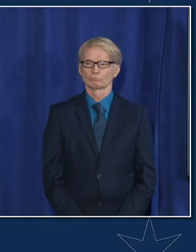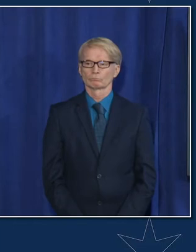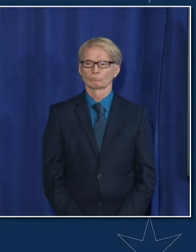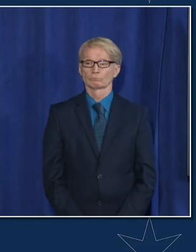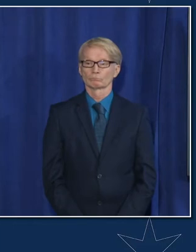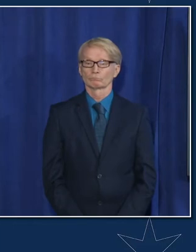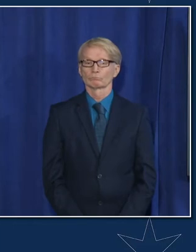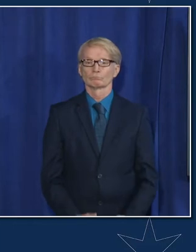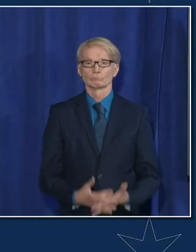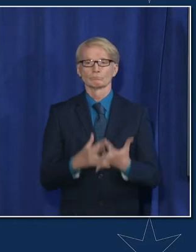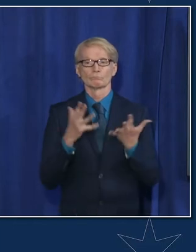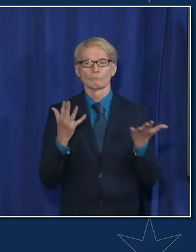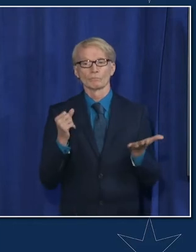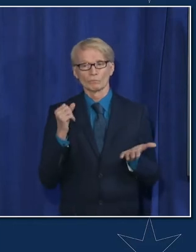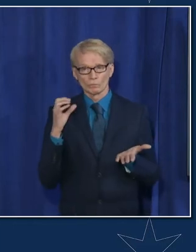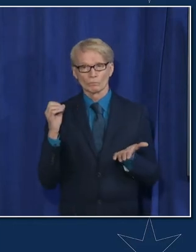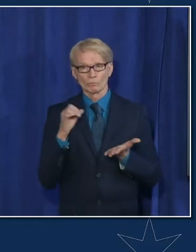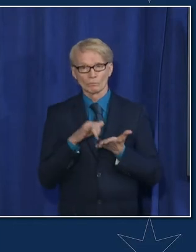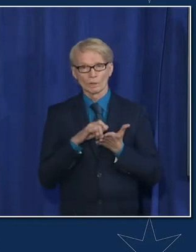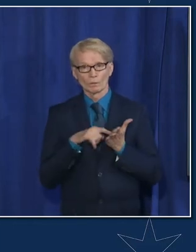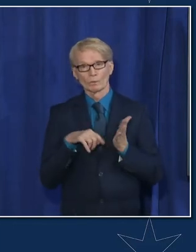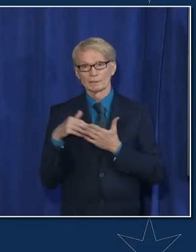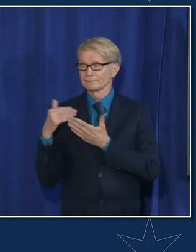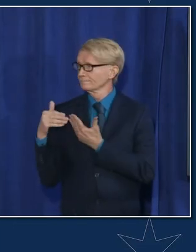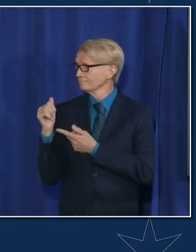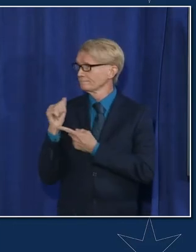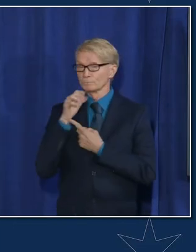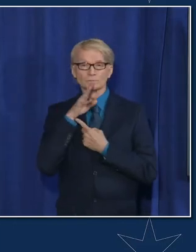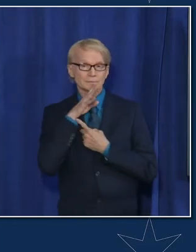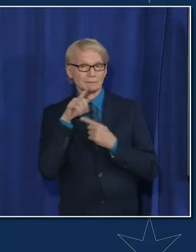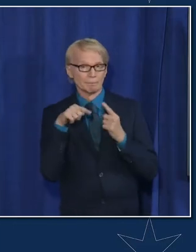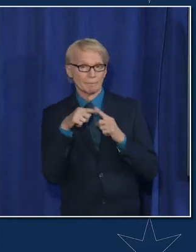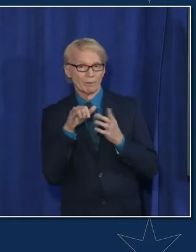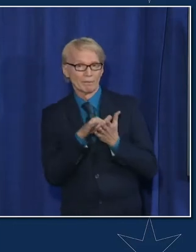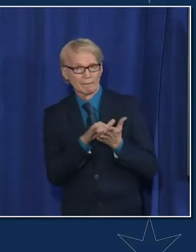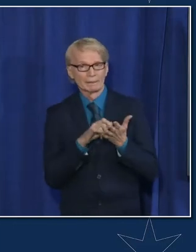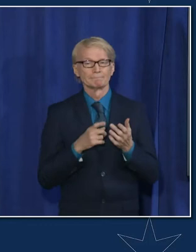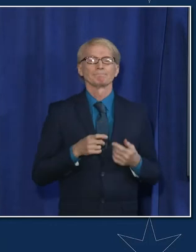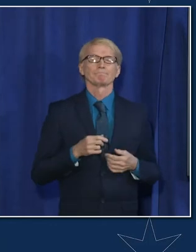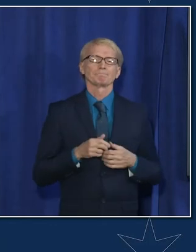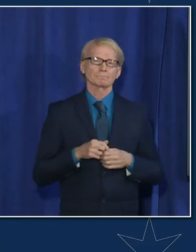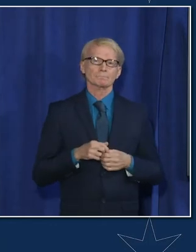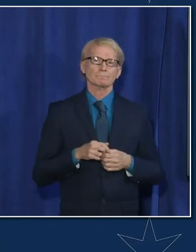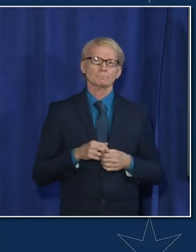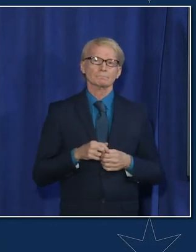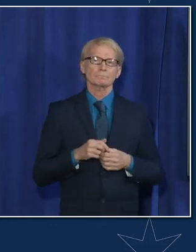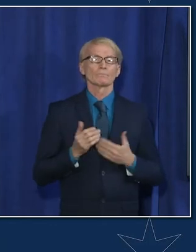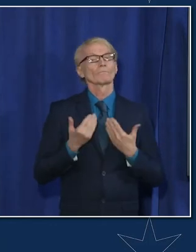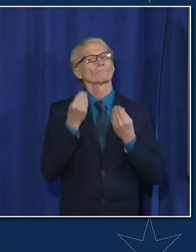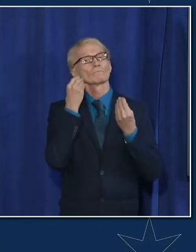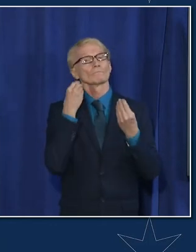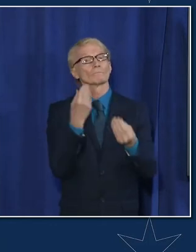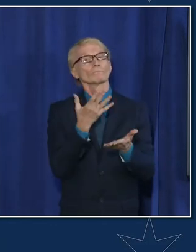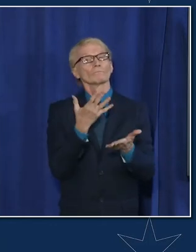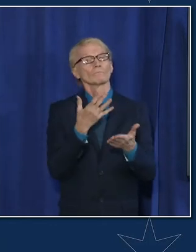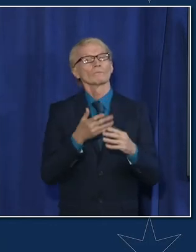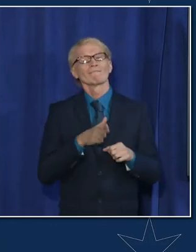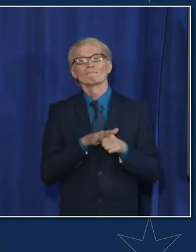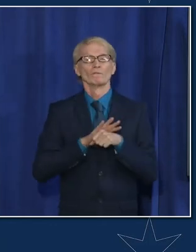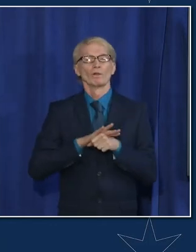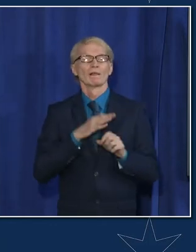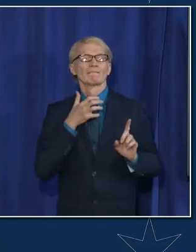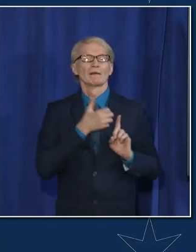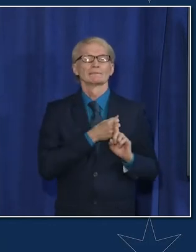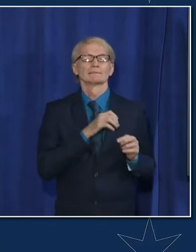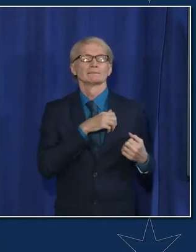so that's what uh and ali will speak a little bit more about what that pilot will look like here's our just update on staff being fully vaccinated